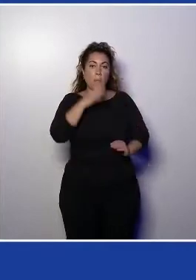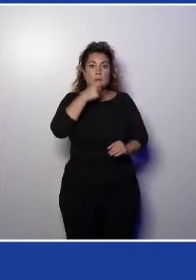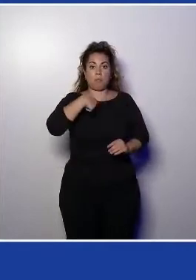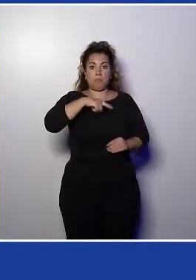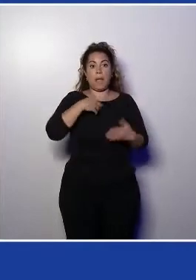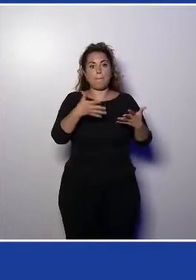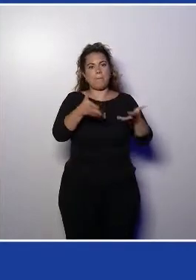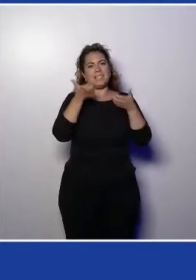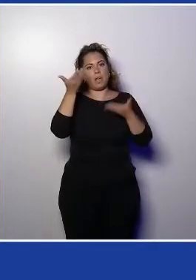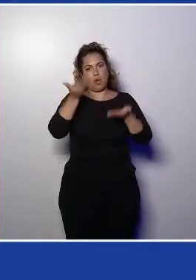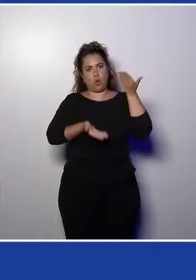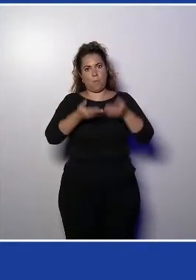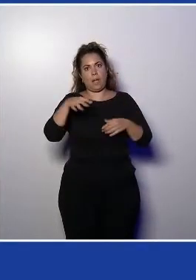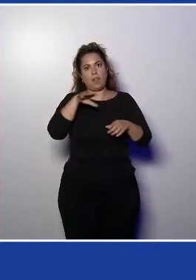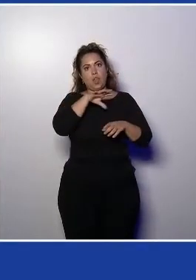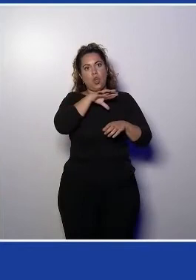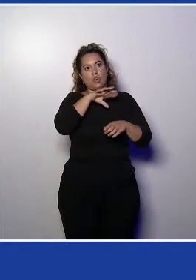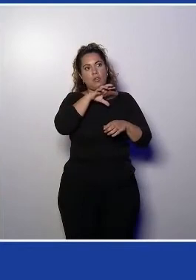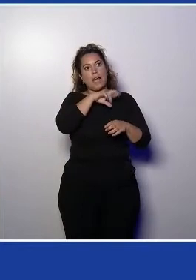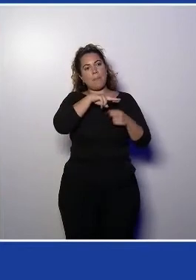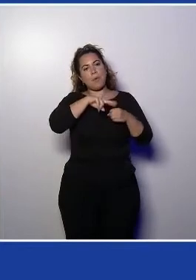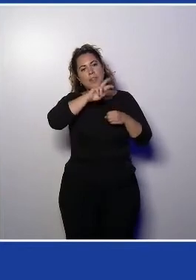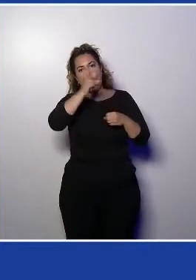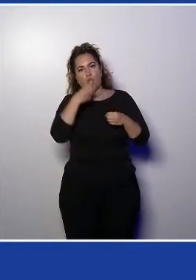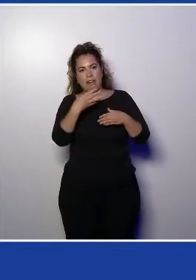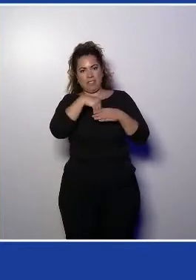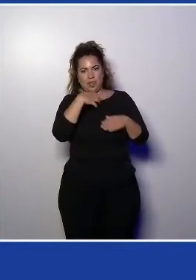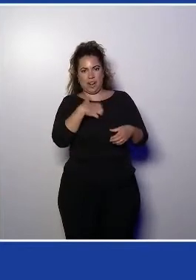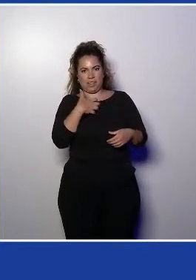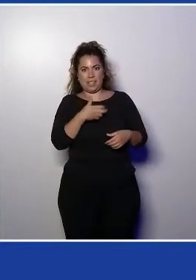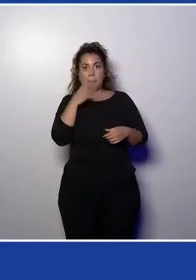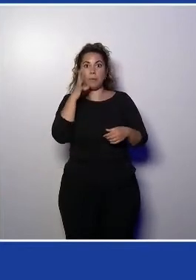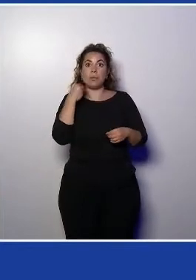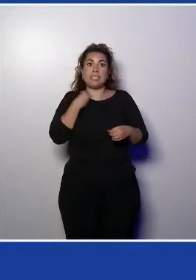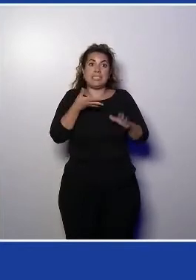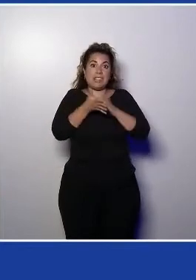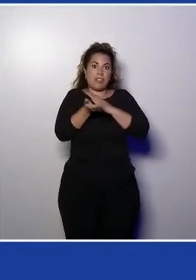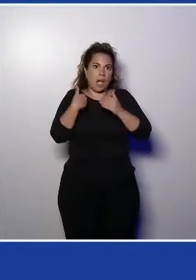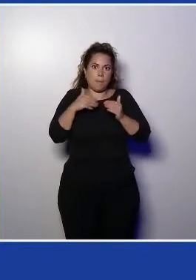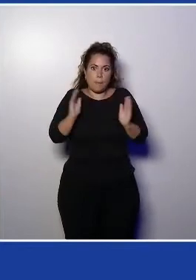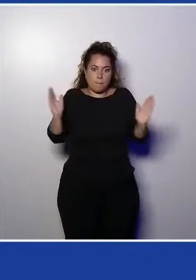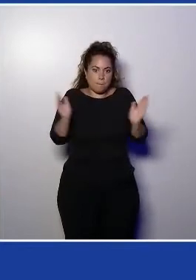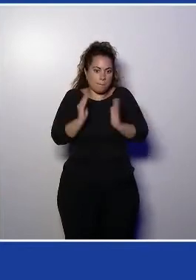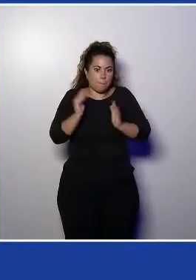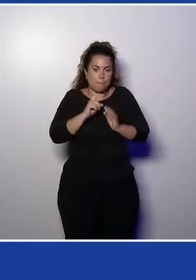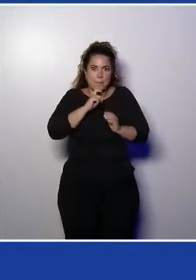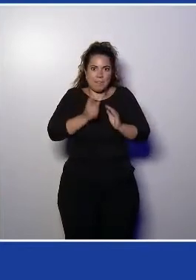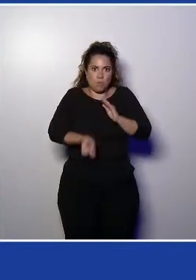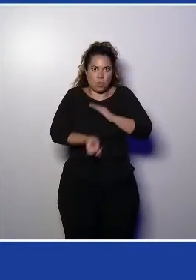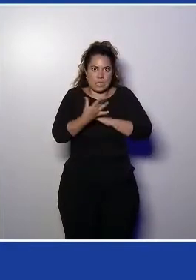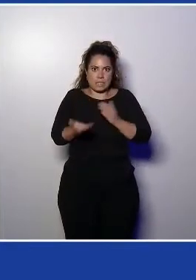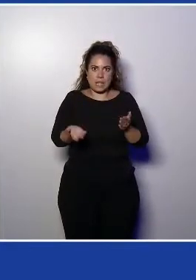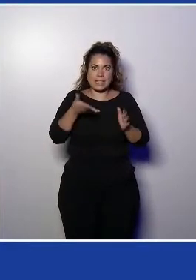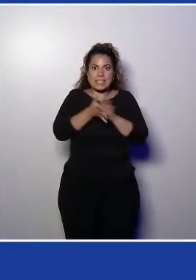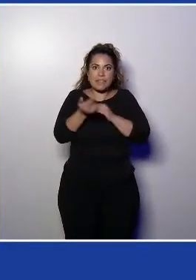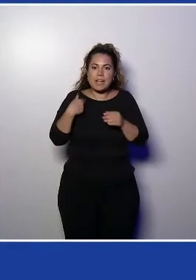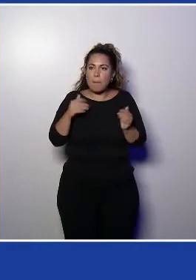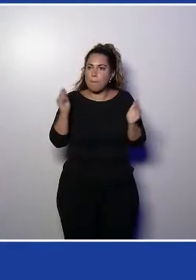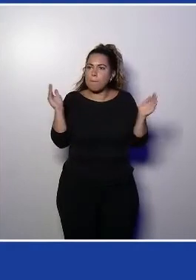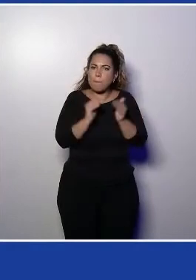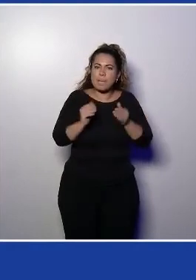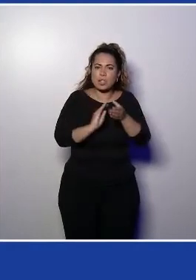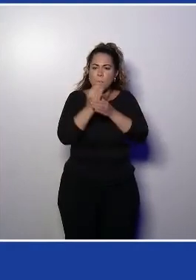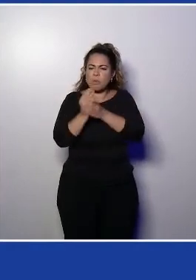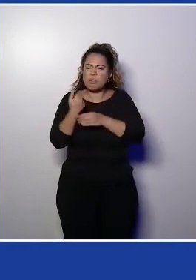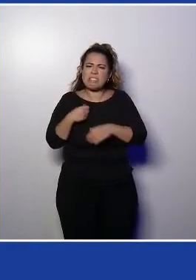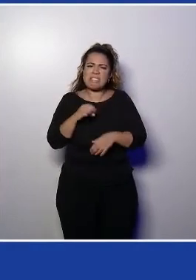respecto a otras provincias de la Argentina. La mayoría de nuestra producción es minifundista. Son pequeños productores entre 3,